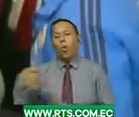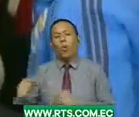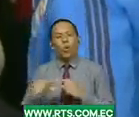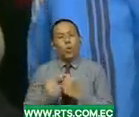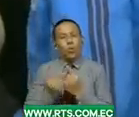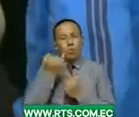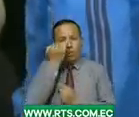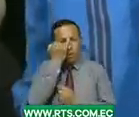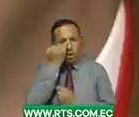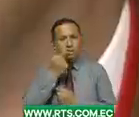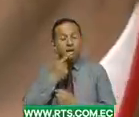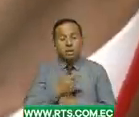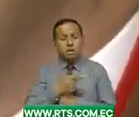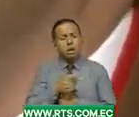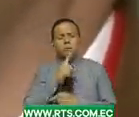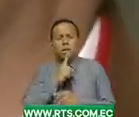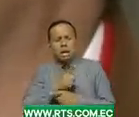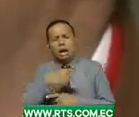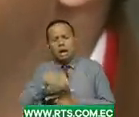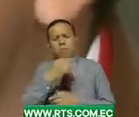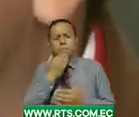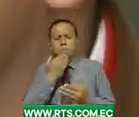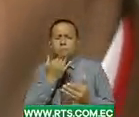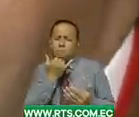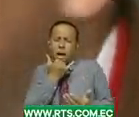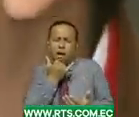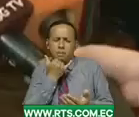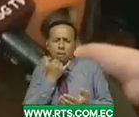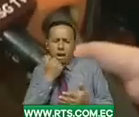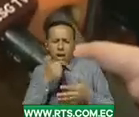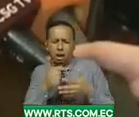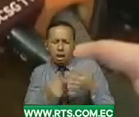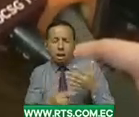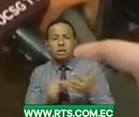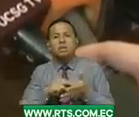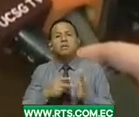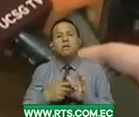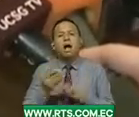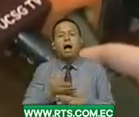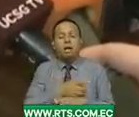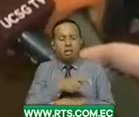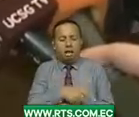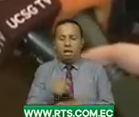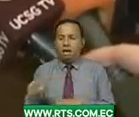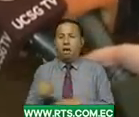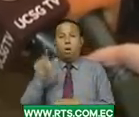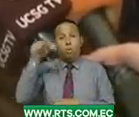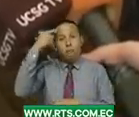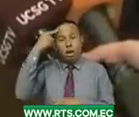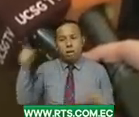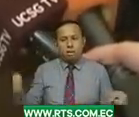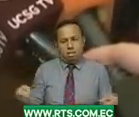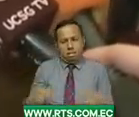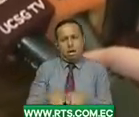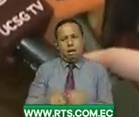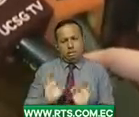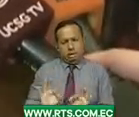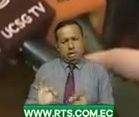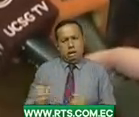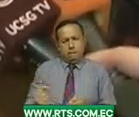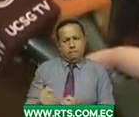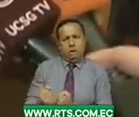este cúmulo de errores sería parte de un acuerdo con el gobierno. Para nosotros está claro, ahí hay un acuerdo, ahí hay un tongo para dejar libres